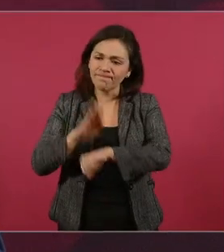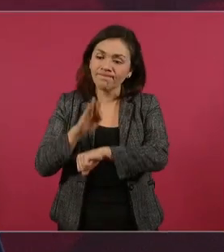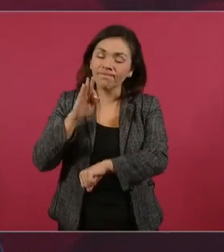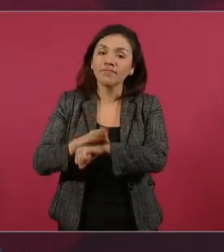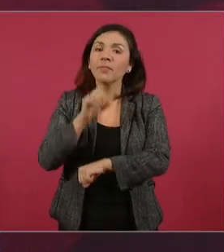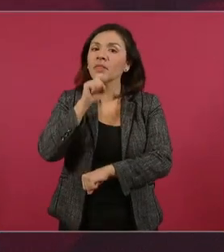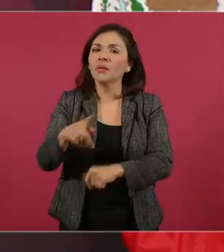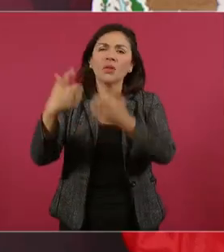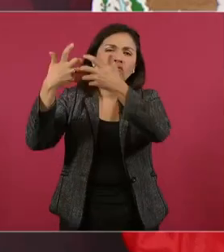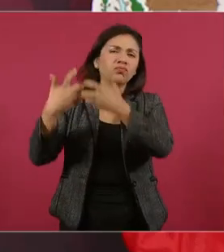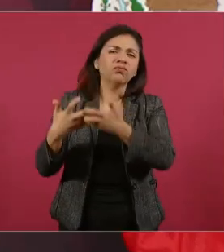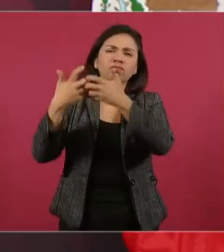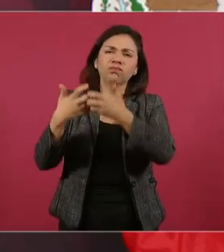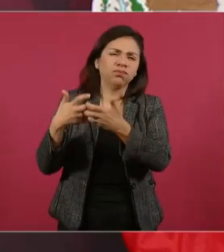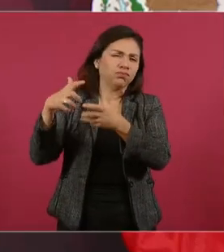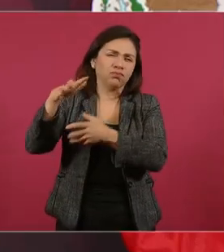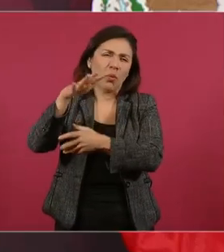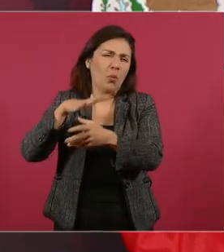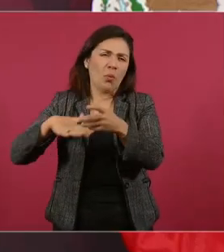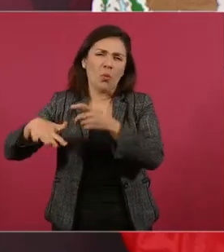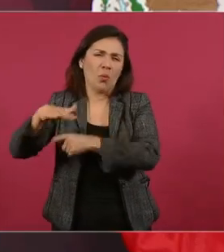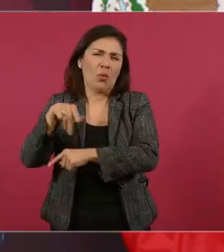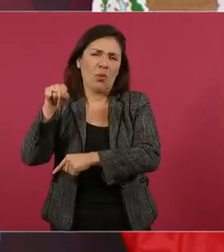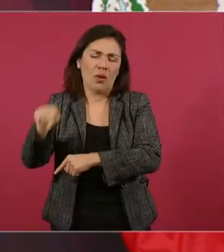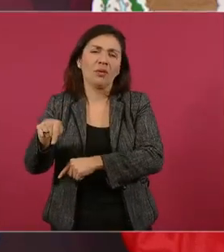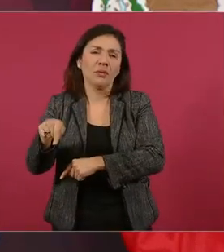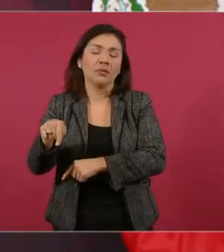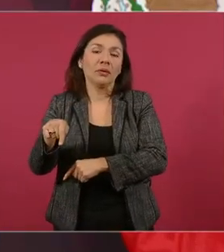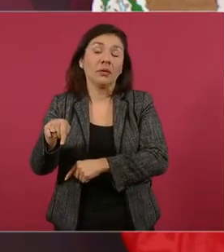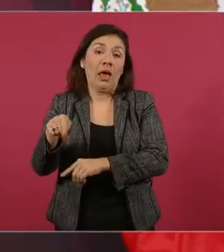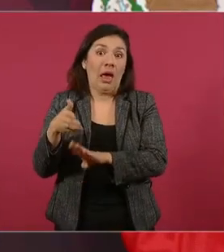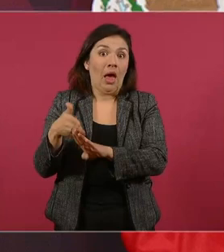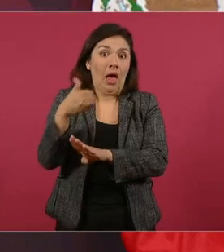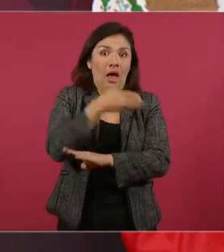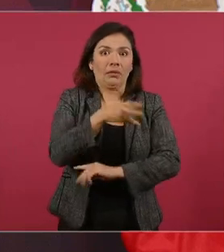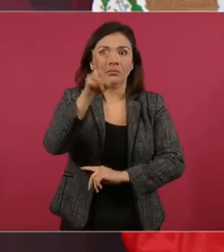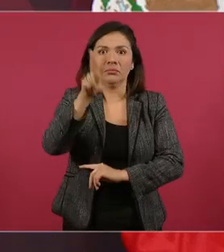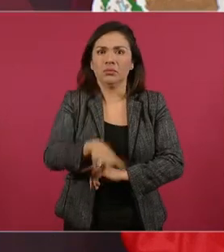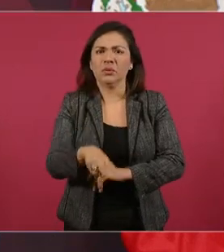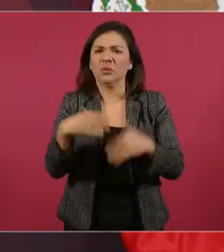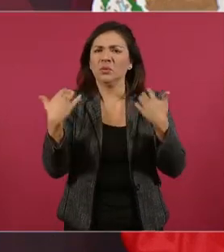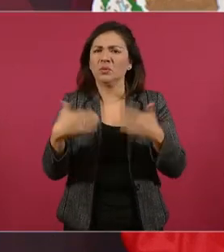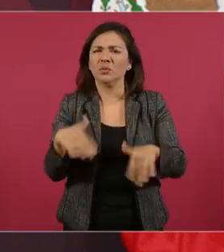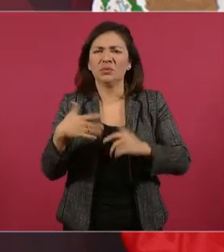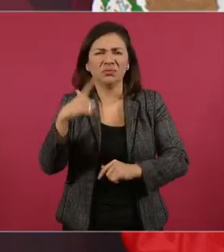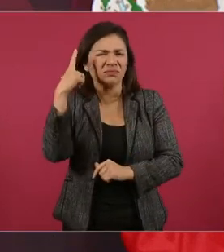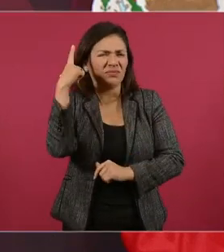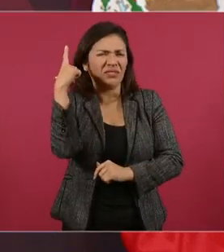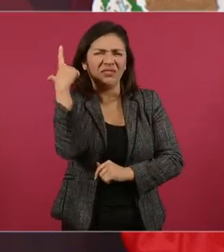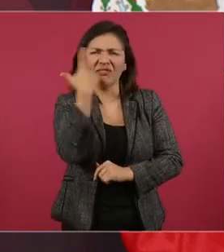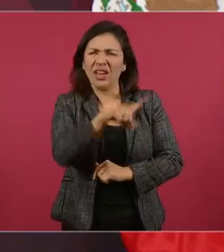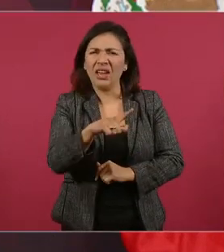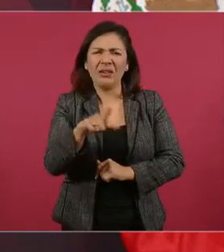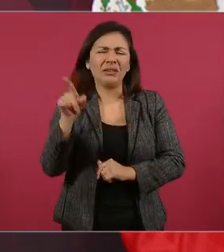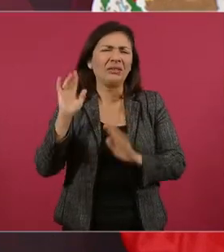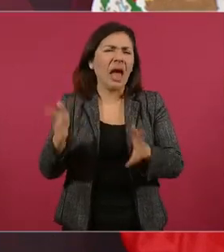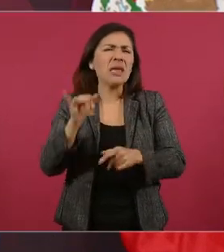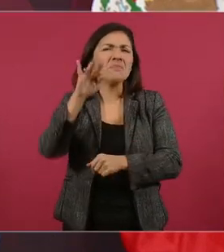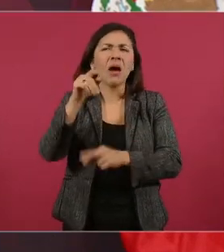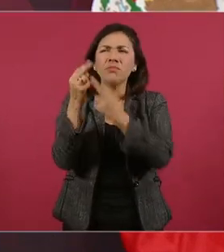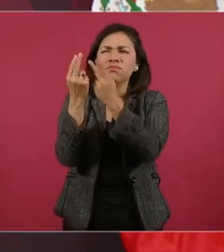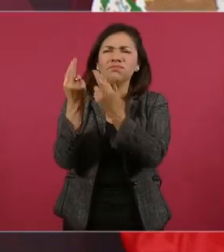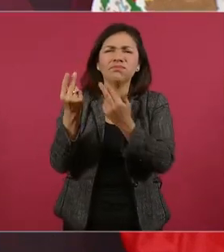industria, que se encontró en una situación lamentable